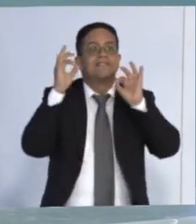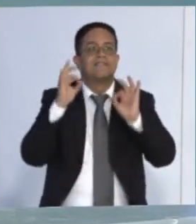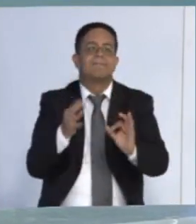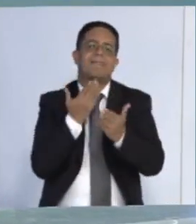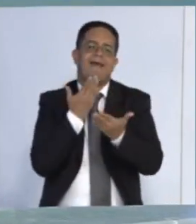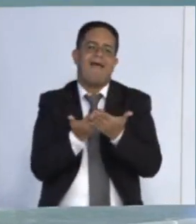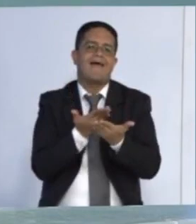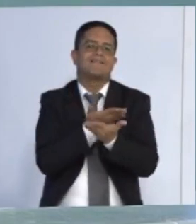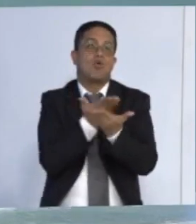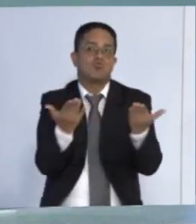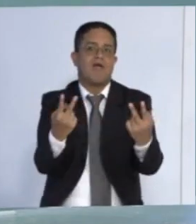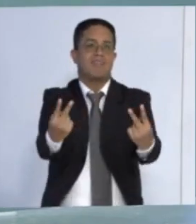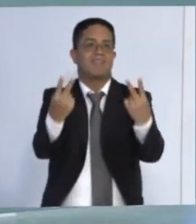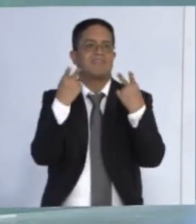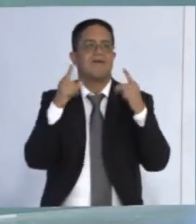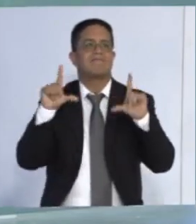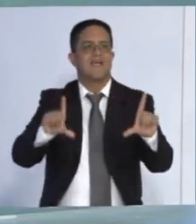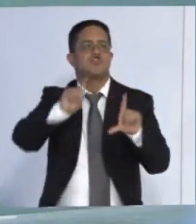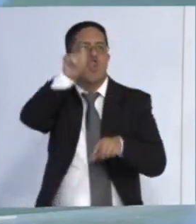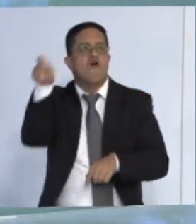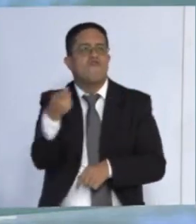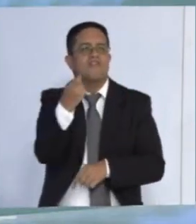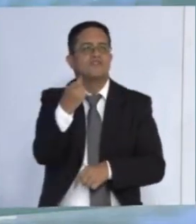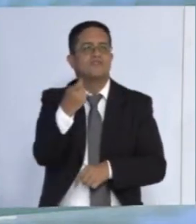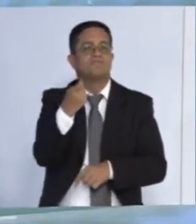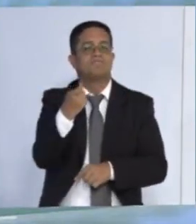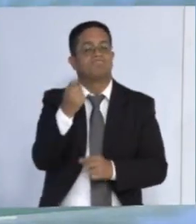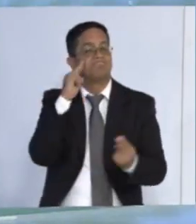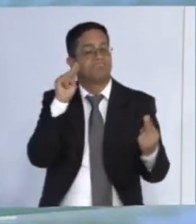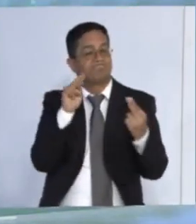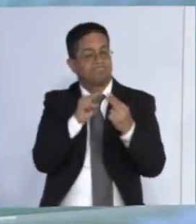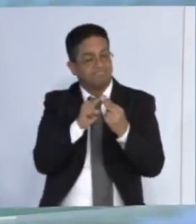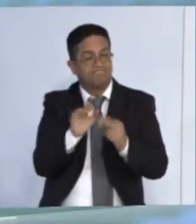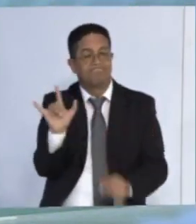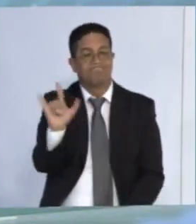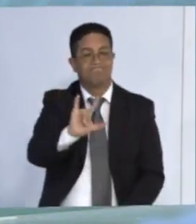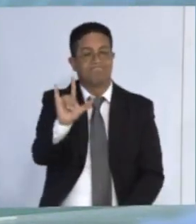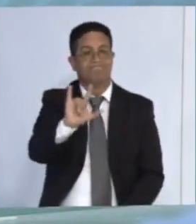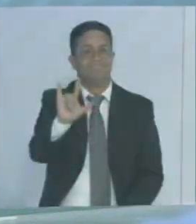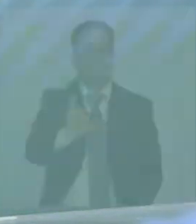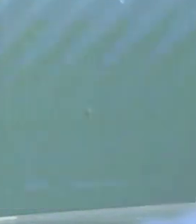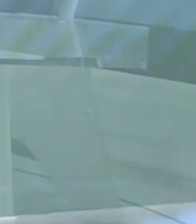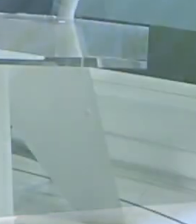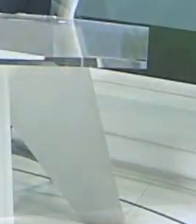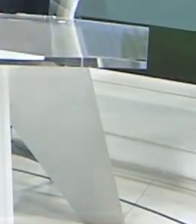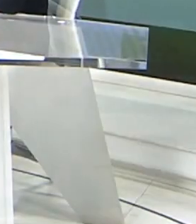Gracias a ustedes, a los que están a través de la pantalla de Globovisión. Será hasta una próxima oportunidad.